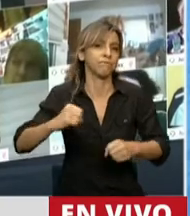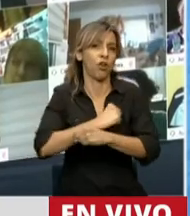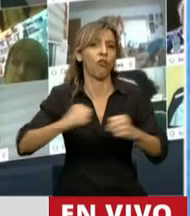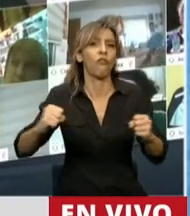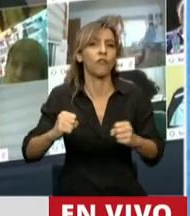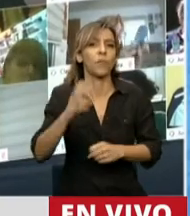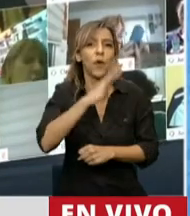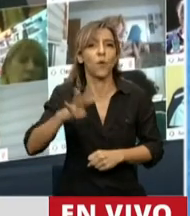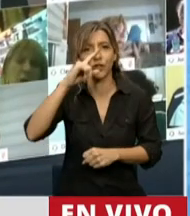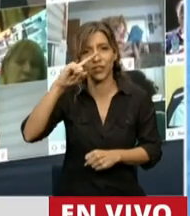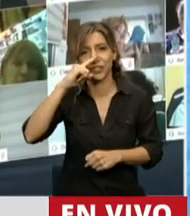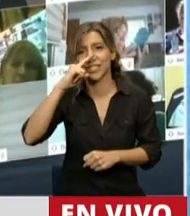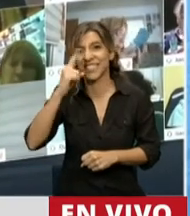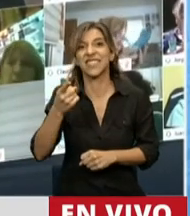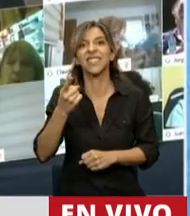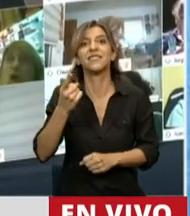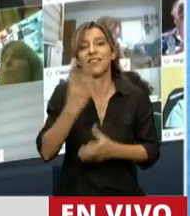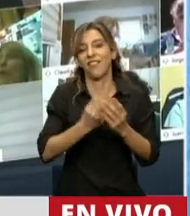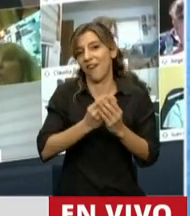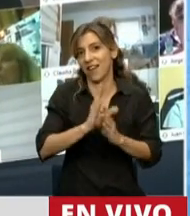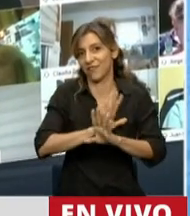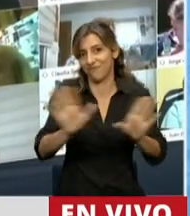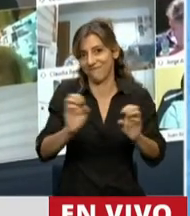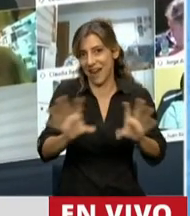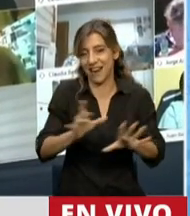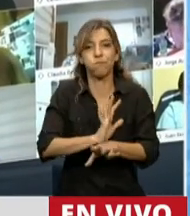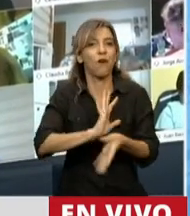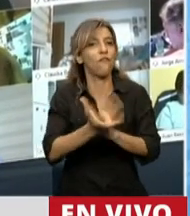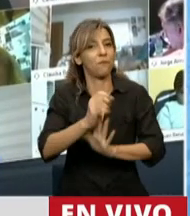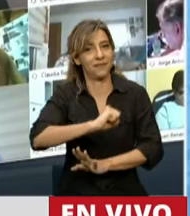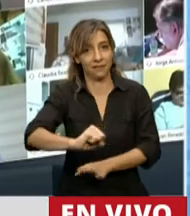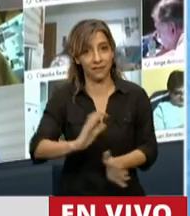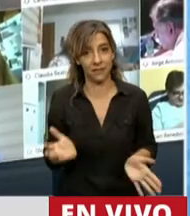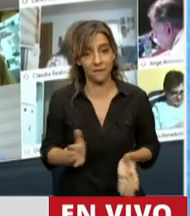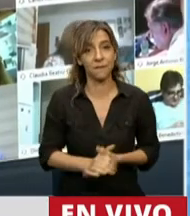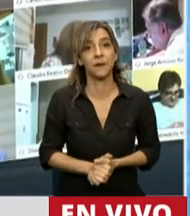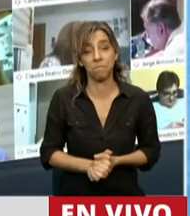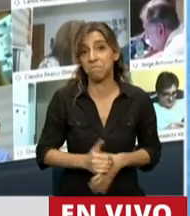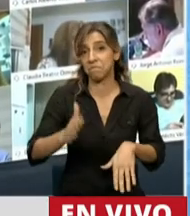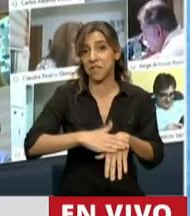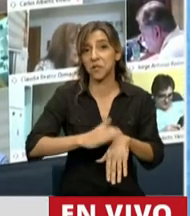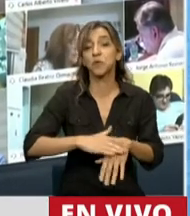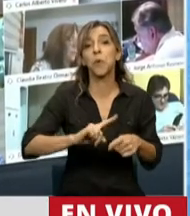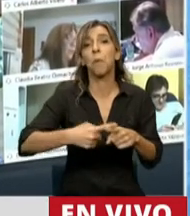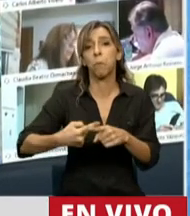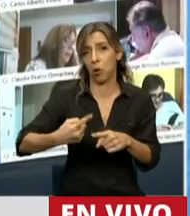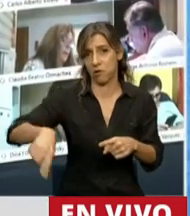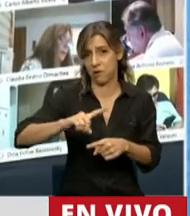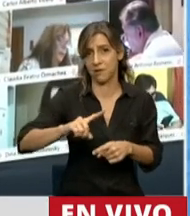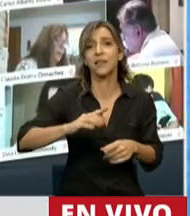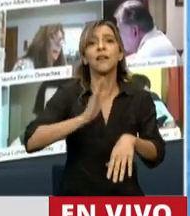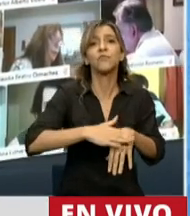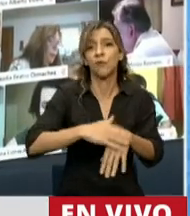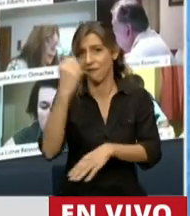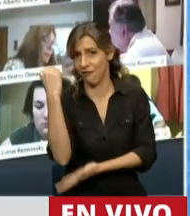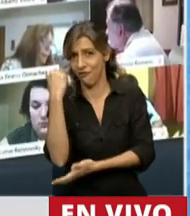477 ilícitos. El fallo no solamente condenaba a los máximos responsables políticos y económicos, sino también a directivos y gerentes